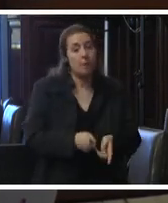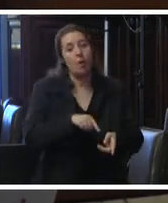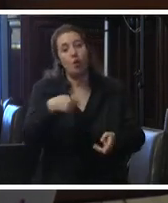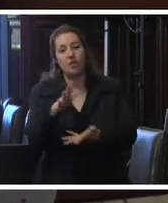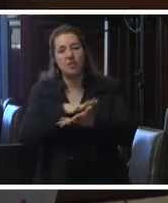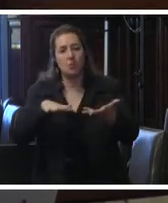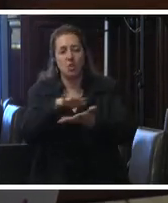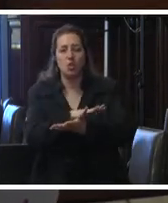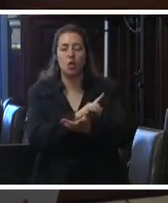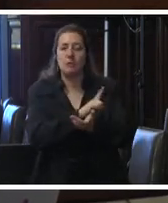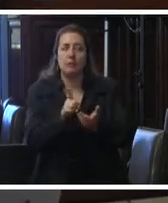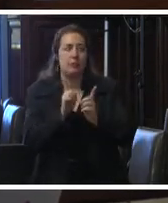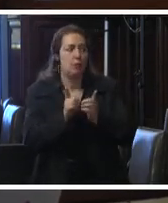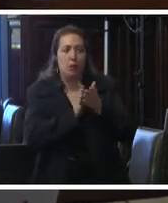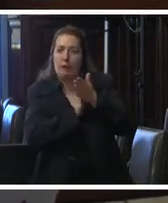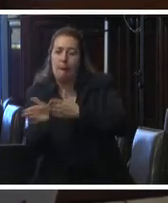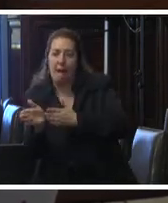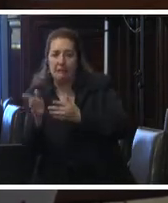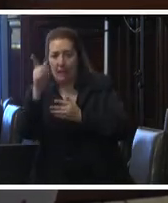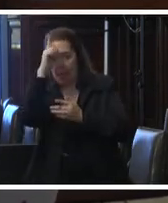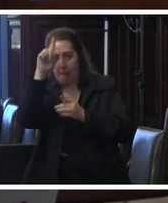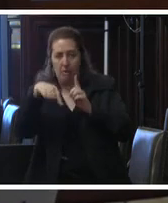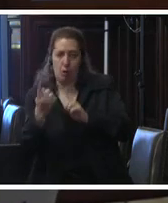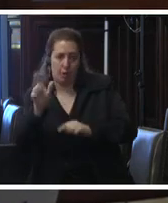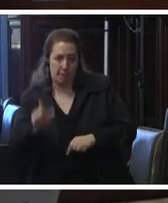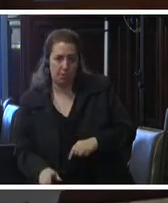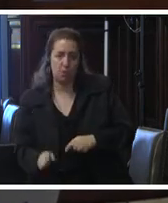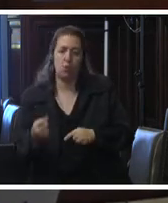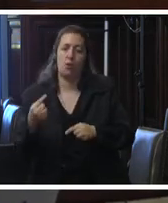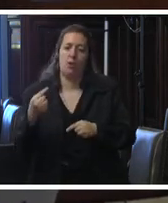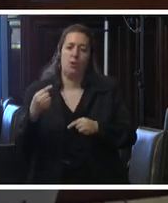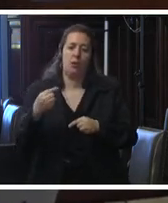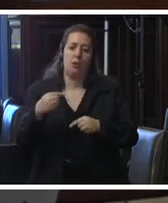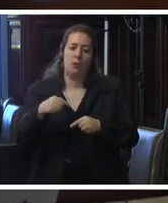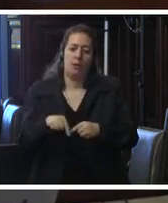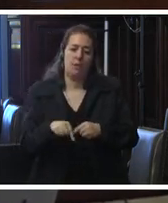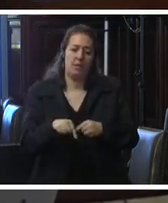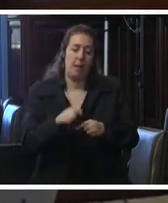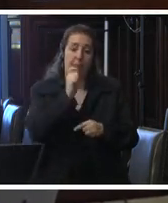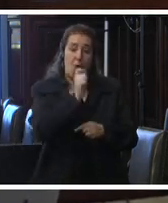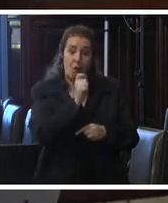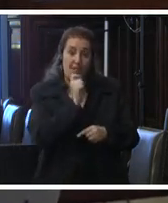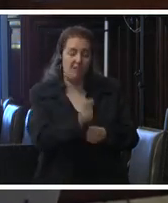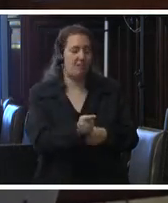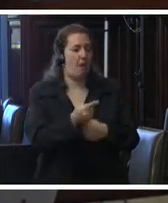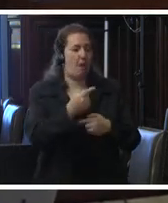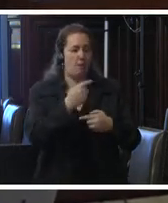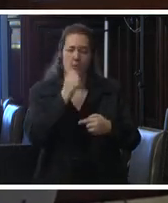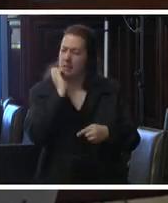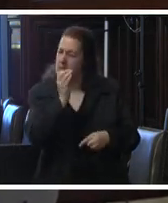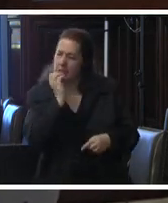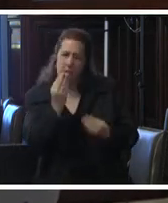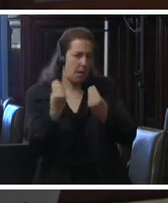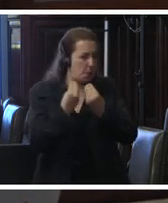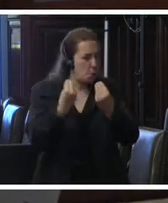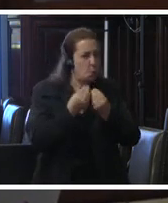graves amenazas que ha sufrido contra su vida. Ella ejerce el periodismo crítico contra el